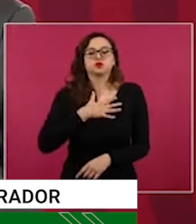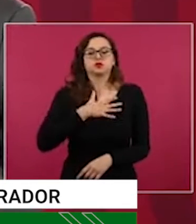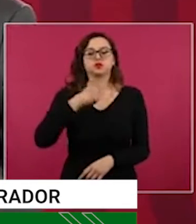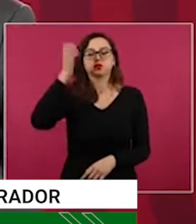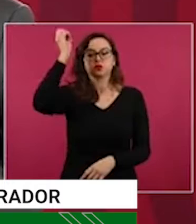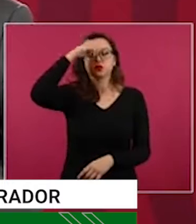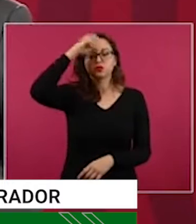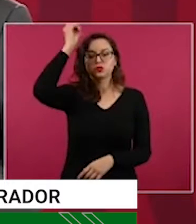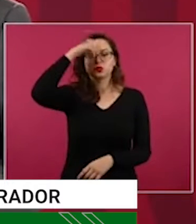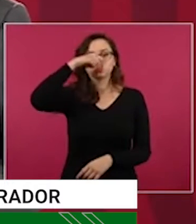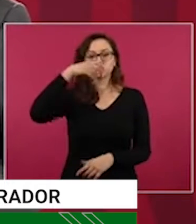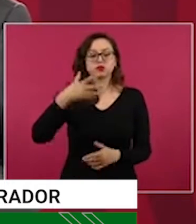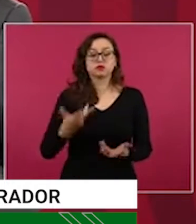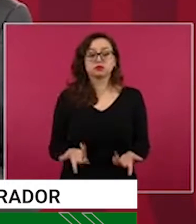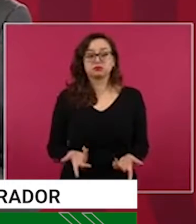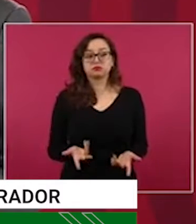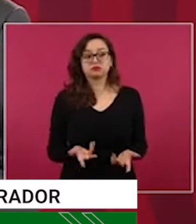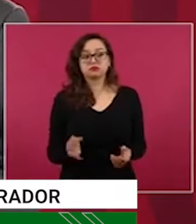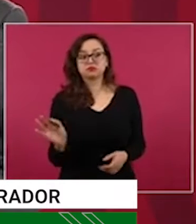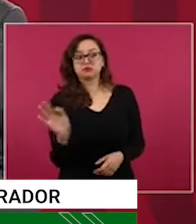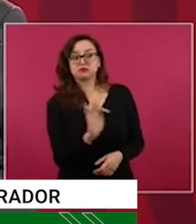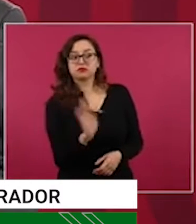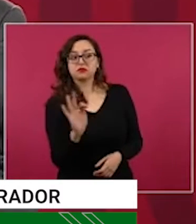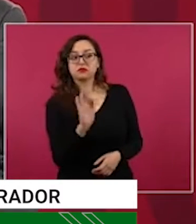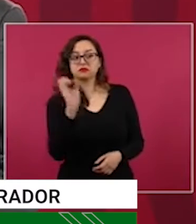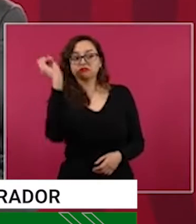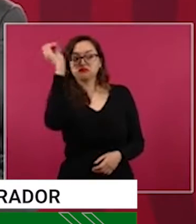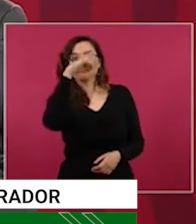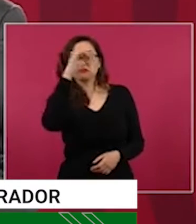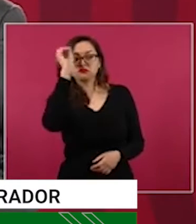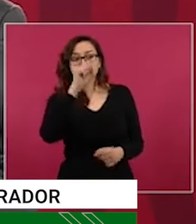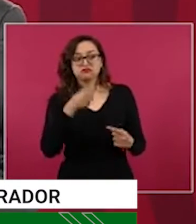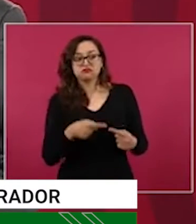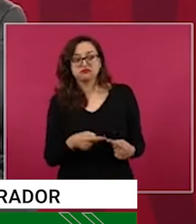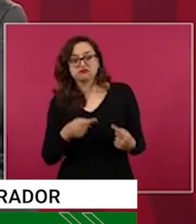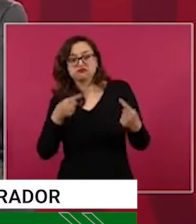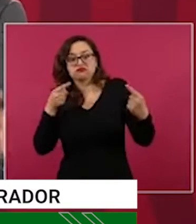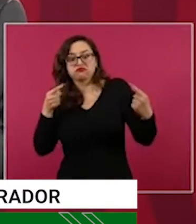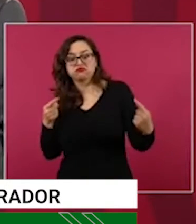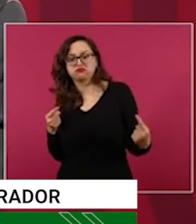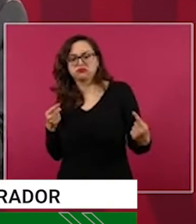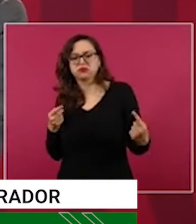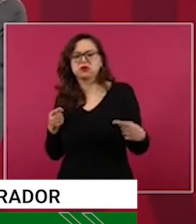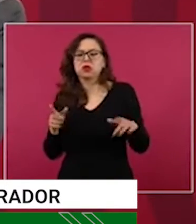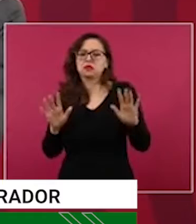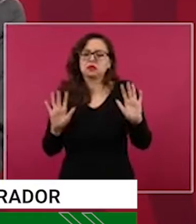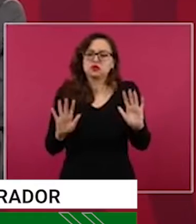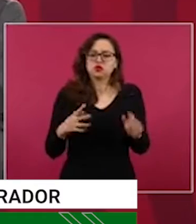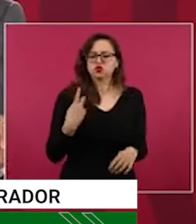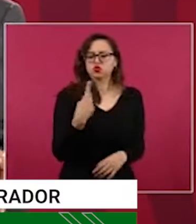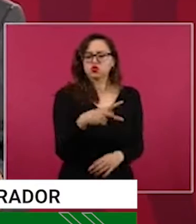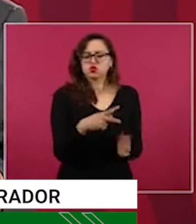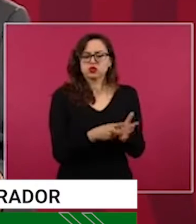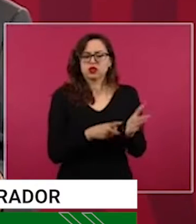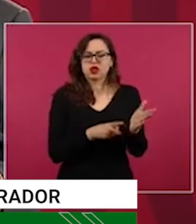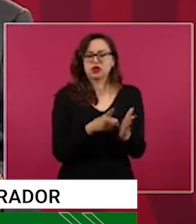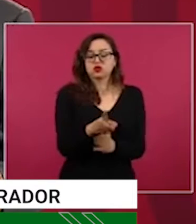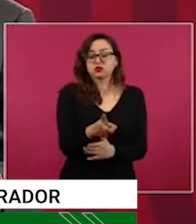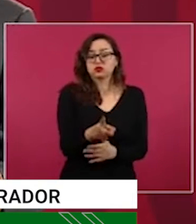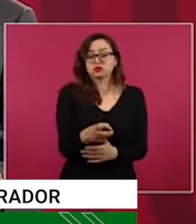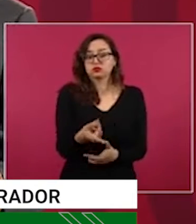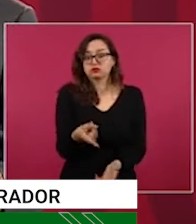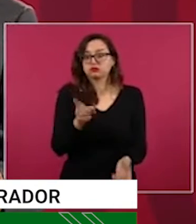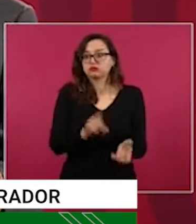López Obrador dijo en la conferencia de este viernes que no interviene en asuntos de otros poderes, ni siquiera en temas relacionados al partido